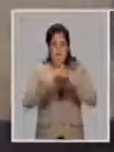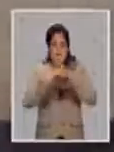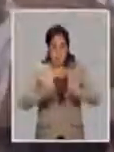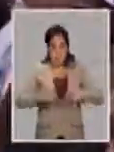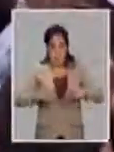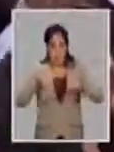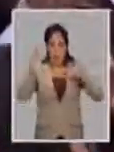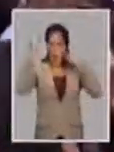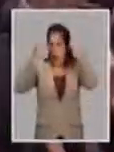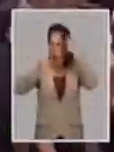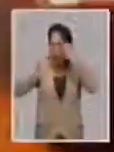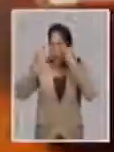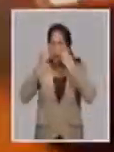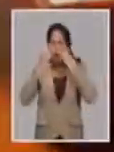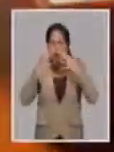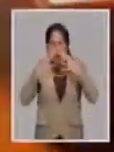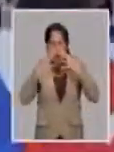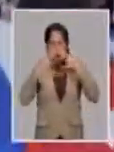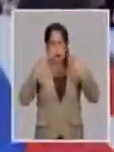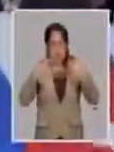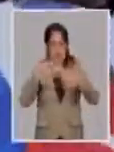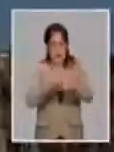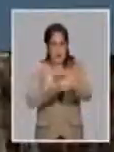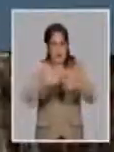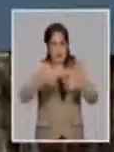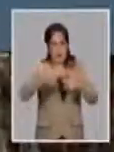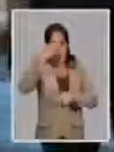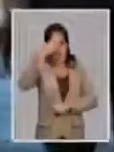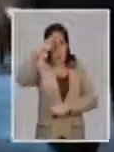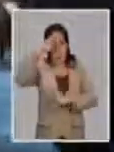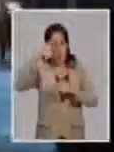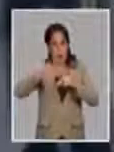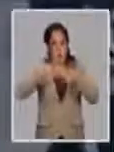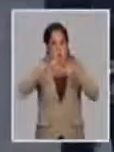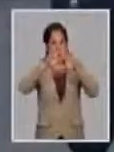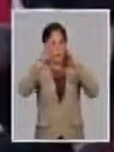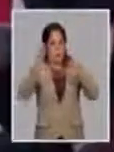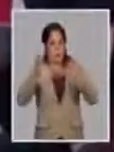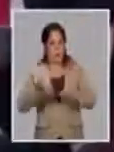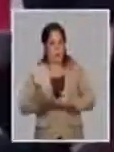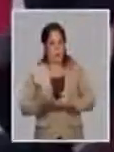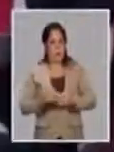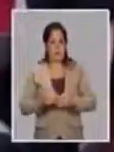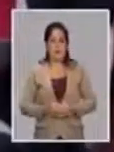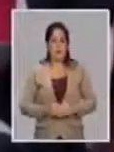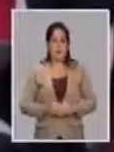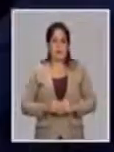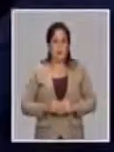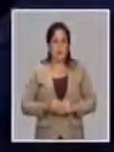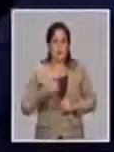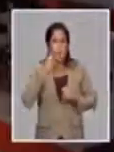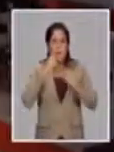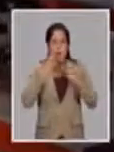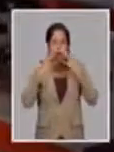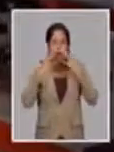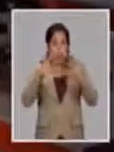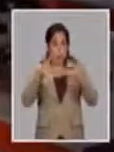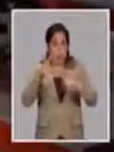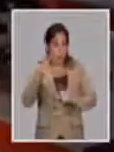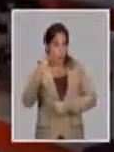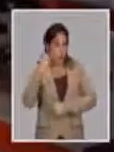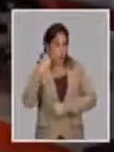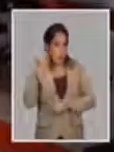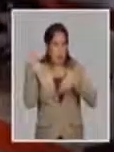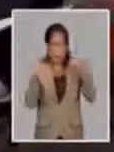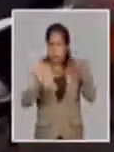Un espacio para el análisis de los más importantes acontecimientos de Cuba y el resto del mundo. Más de